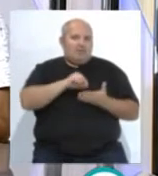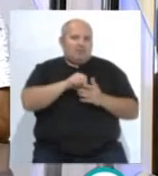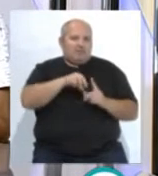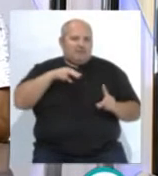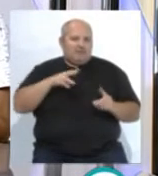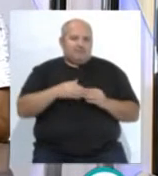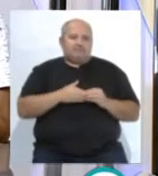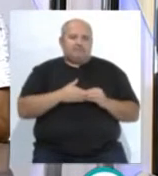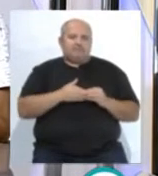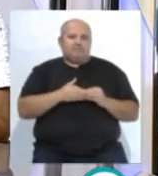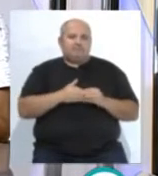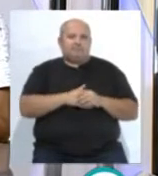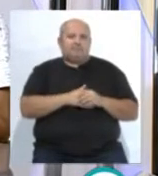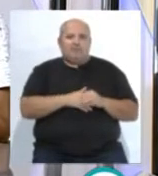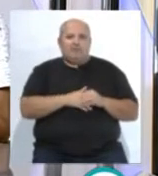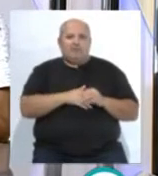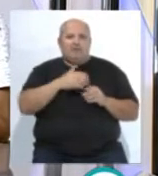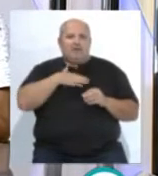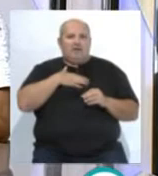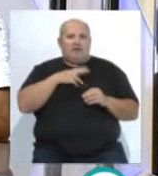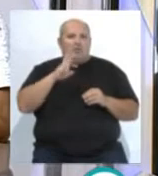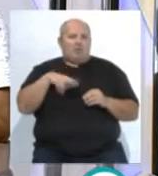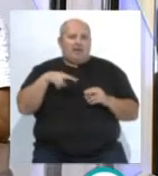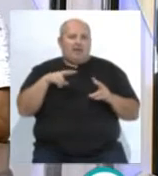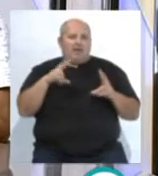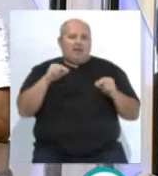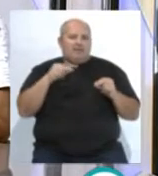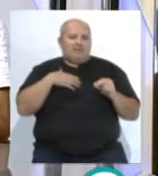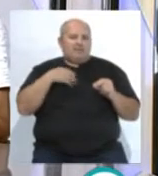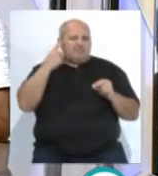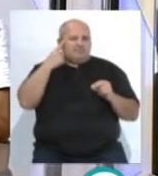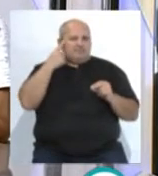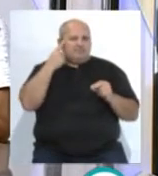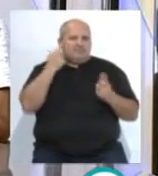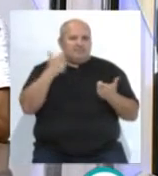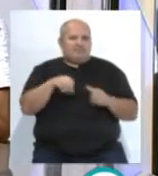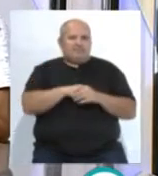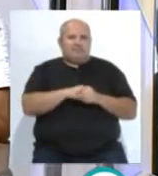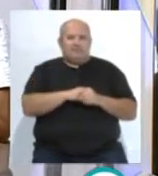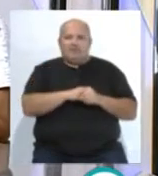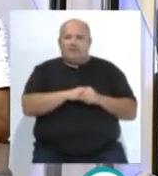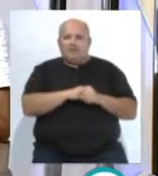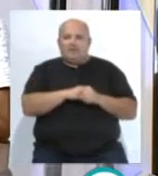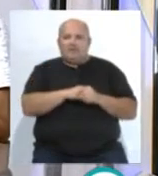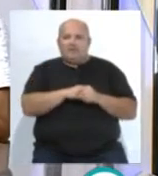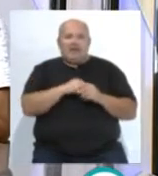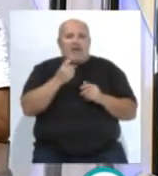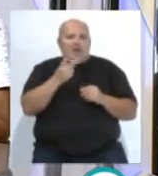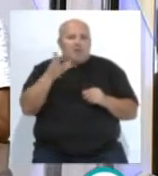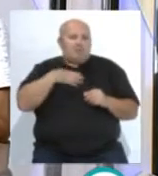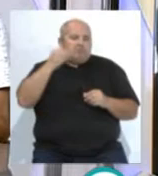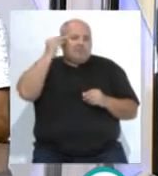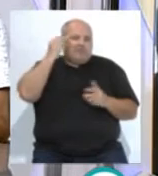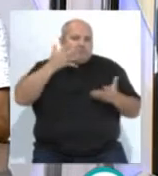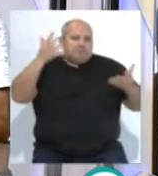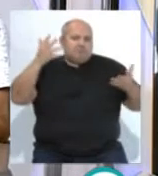vista. Antonio, por ejemplo, Camita no quiere hablar nunca de los árbitros, y hace muy bien. El resto, pues a lo mejor sí pensamos,